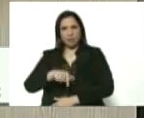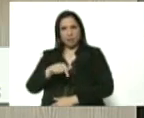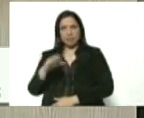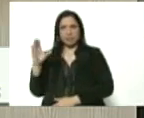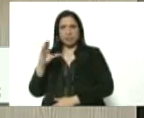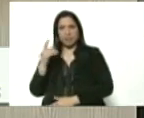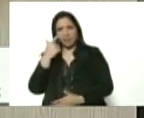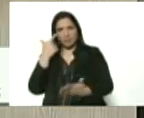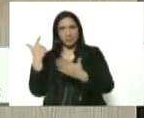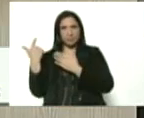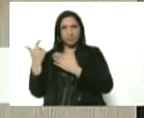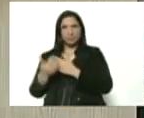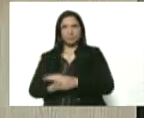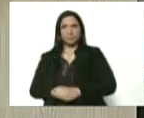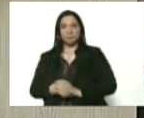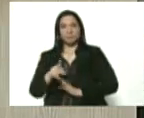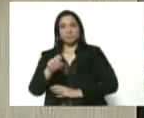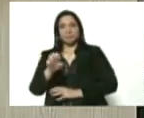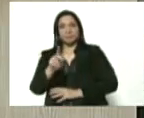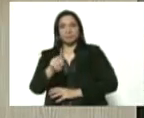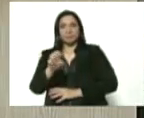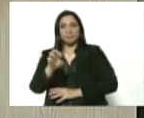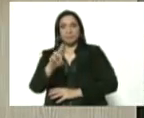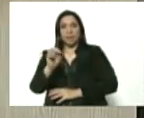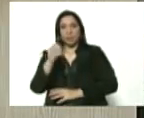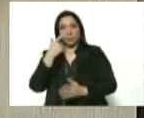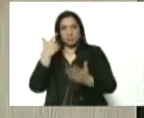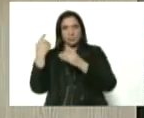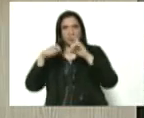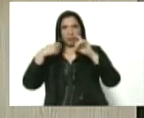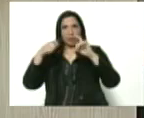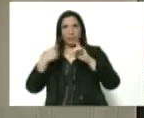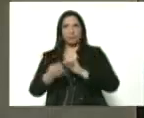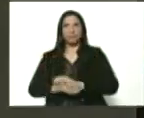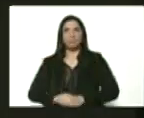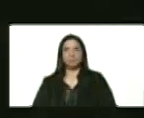Caracas. Escuchémoslo, alias Pepero, José Fernández. Adelante, video.